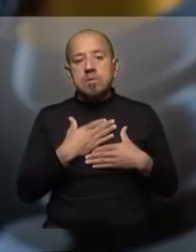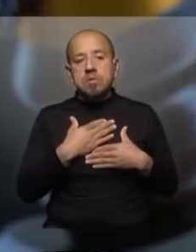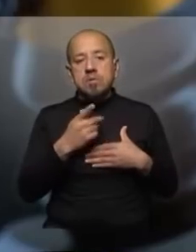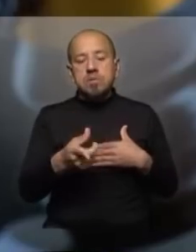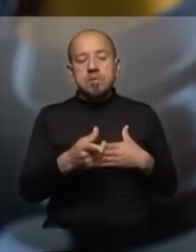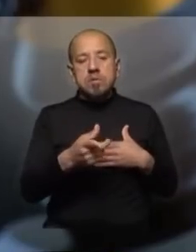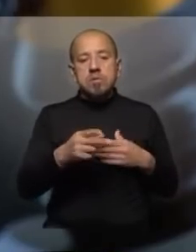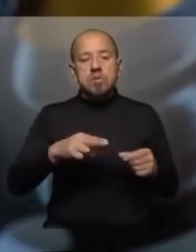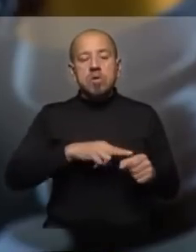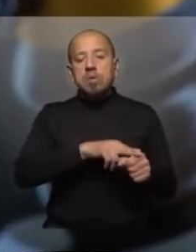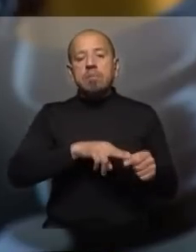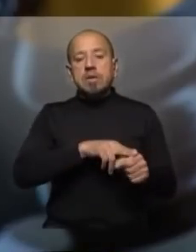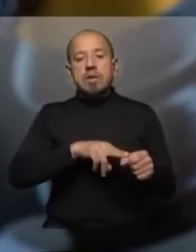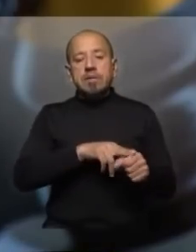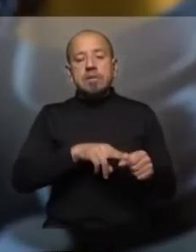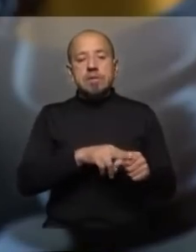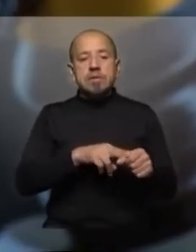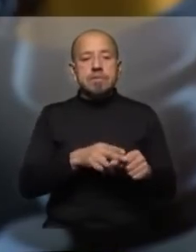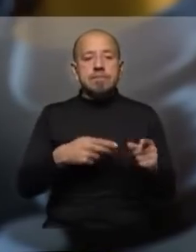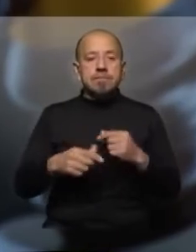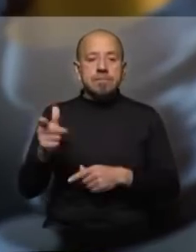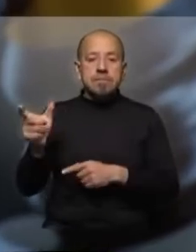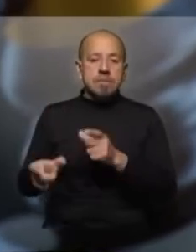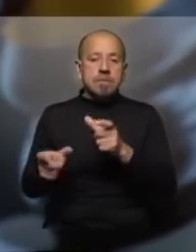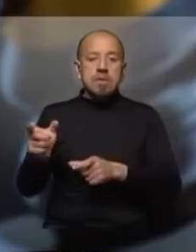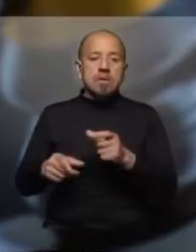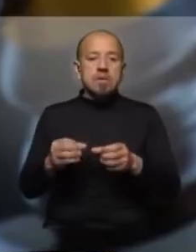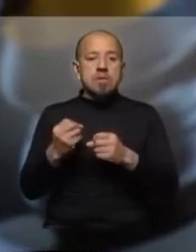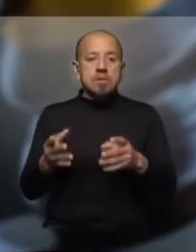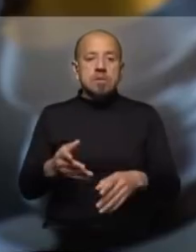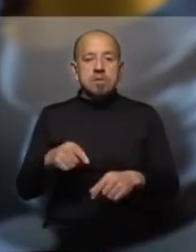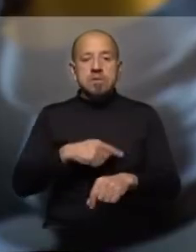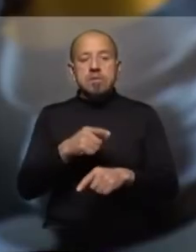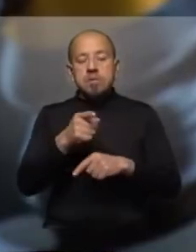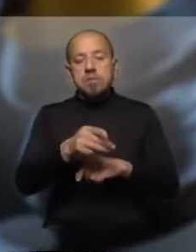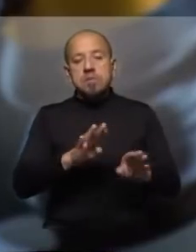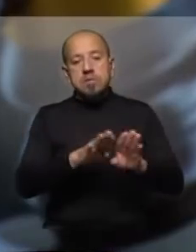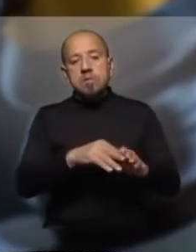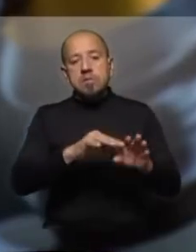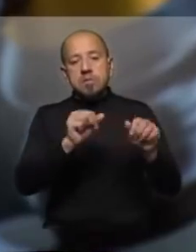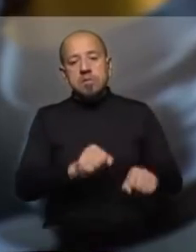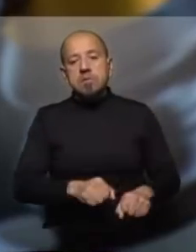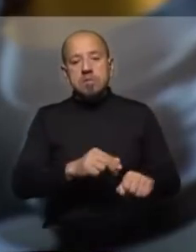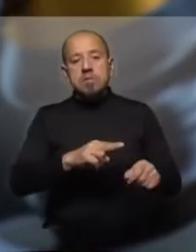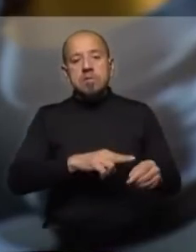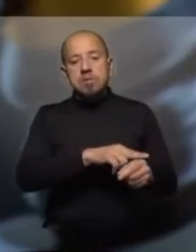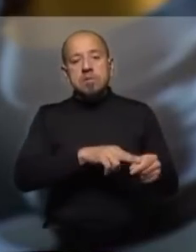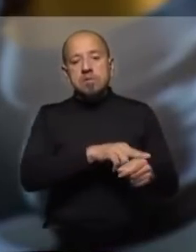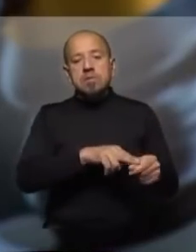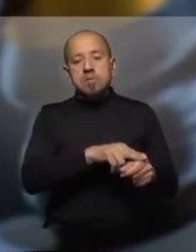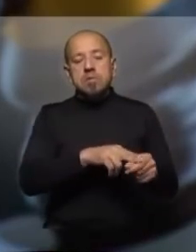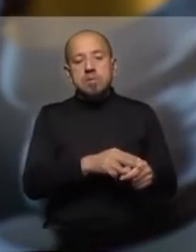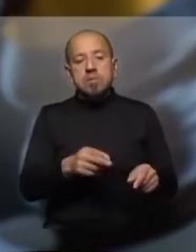base que deja contento al vecino porque capaz que por unas horas se cierra la boca de pastas y por unas horas Porque después se vuelve a